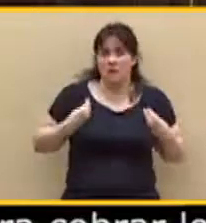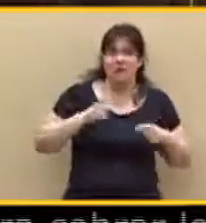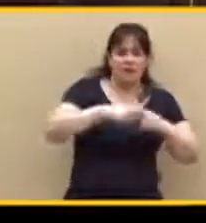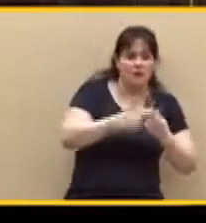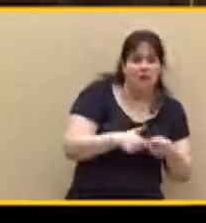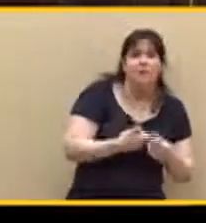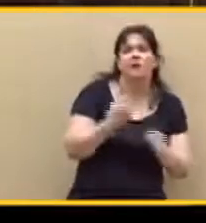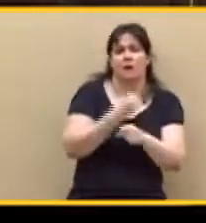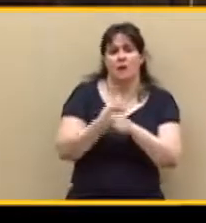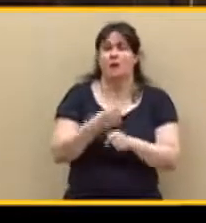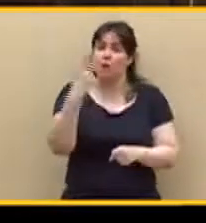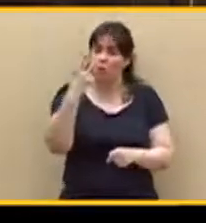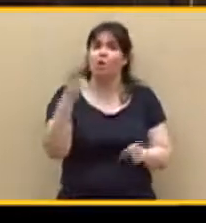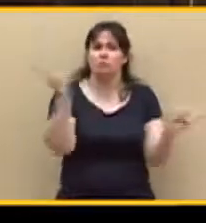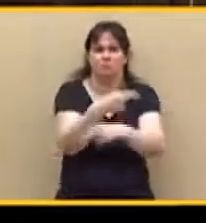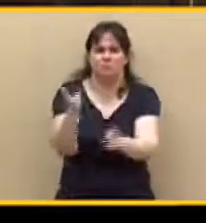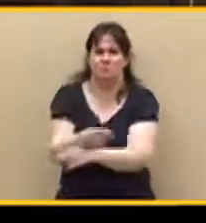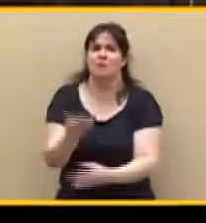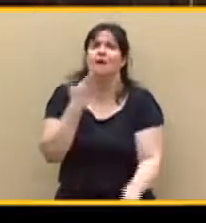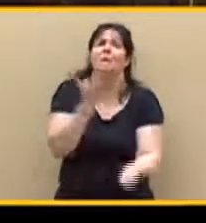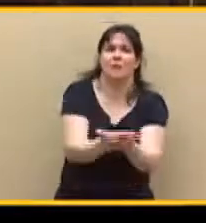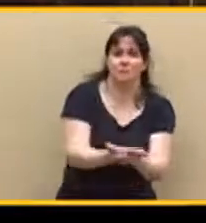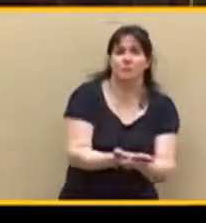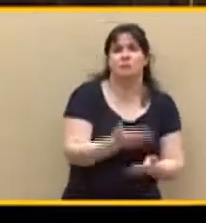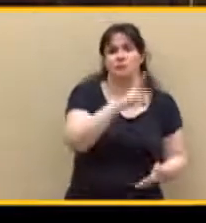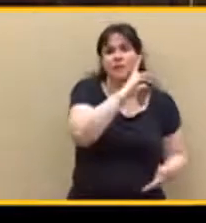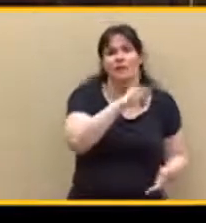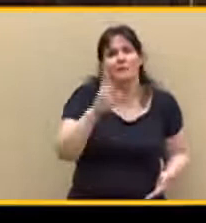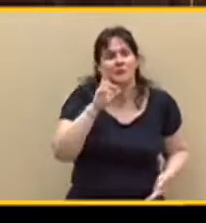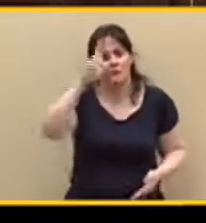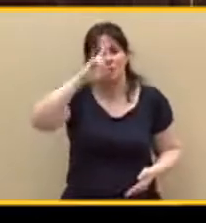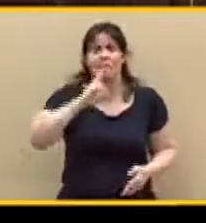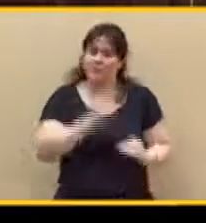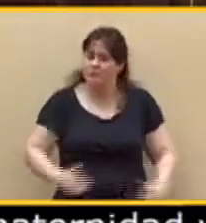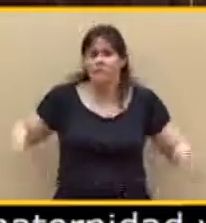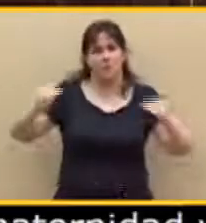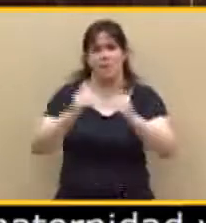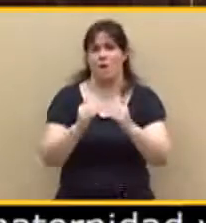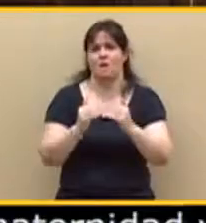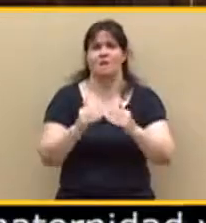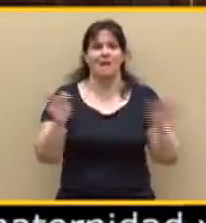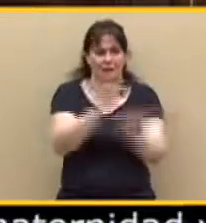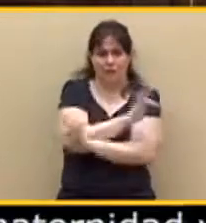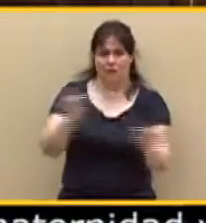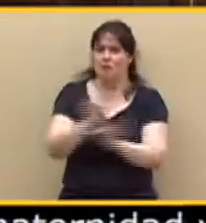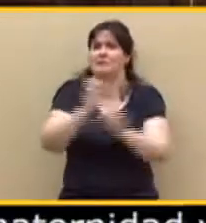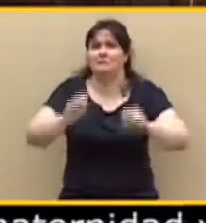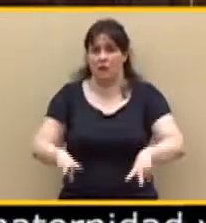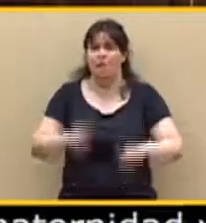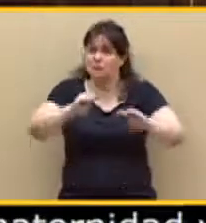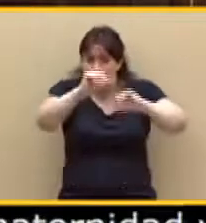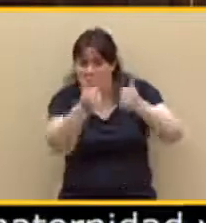ley de permisos de maternidad y paternidad iguales e intransferibles. Su modelo, señorías, su modelo de país es